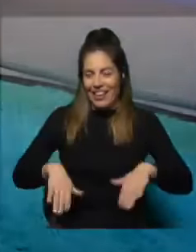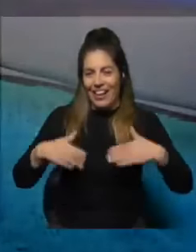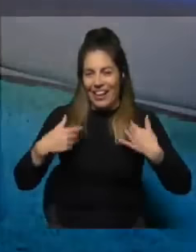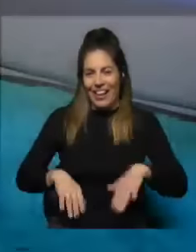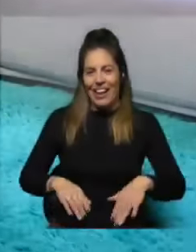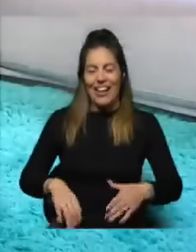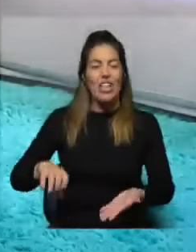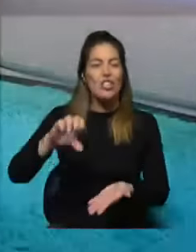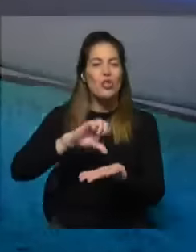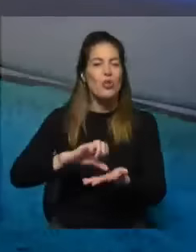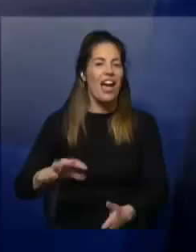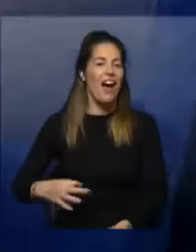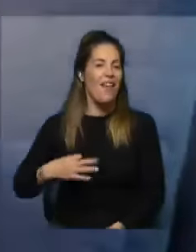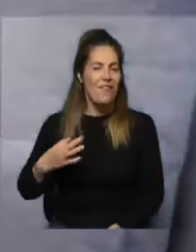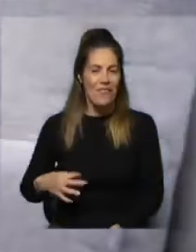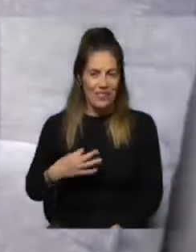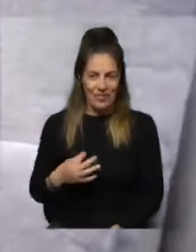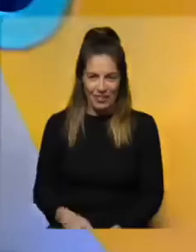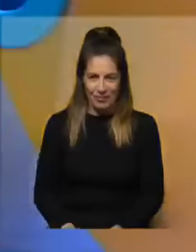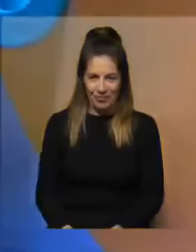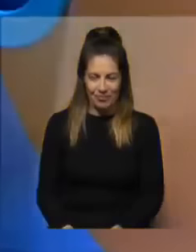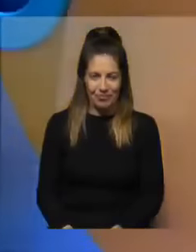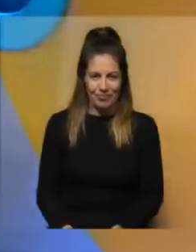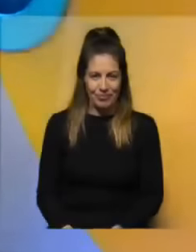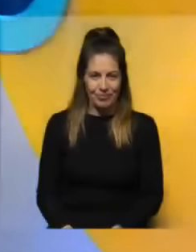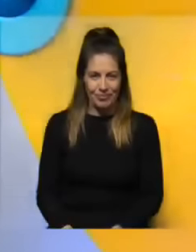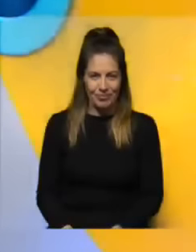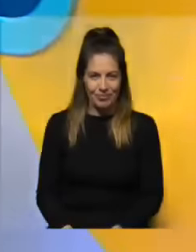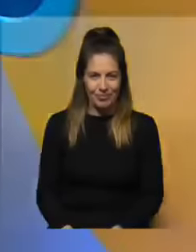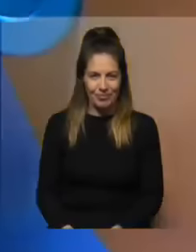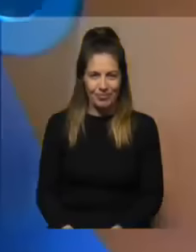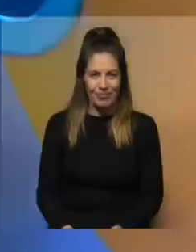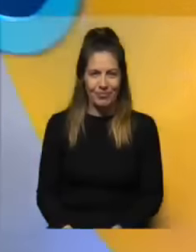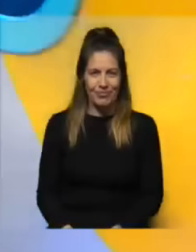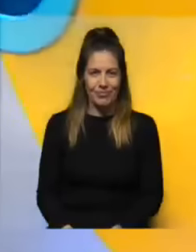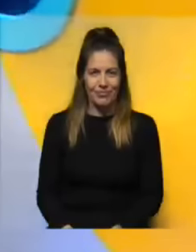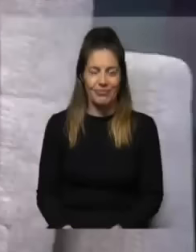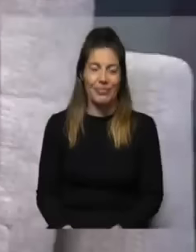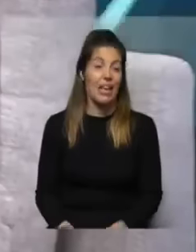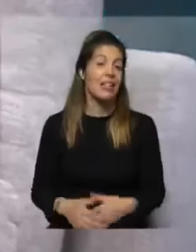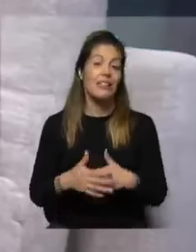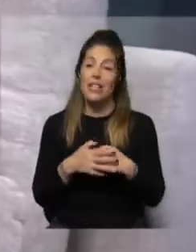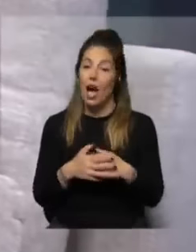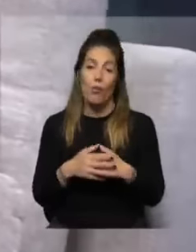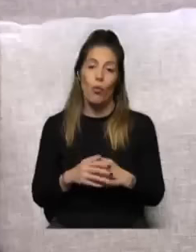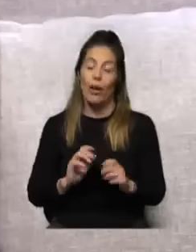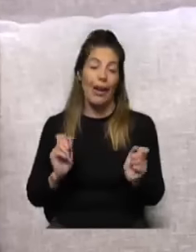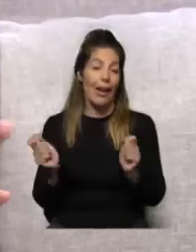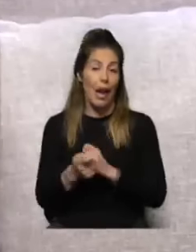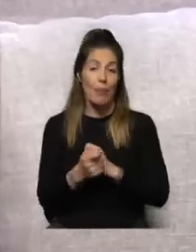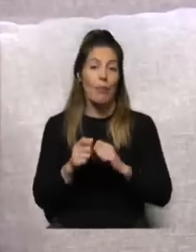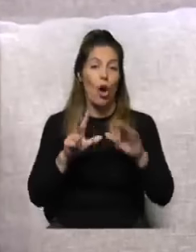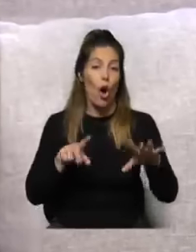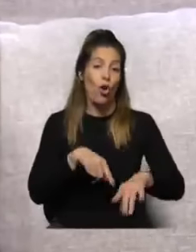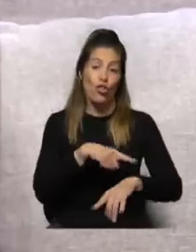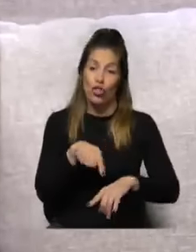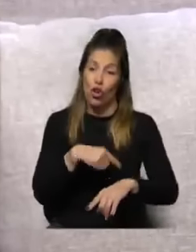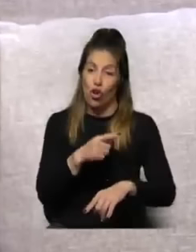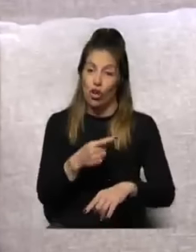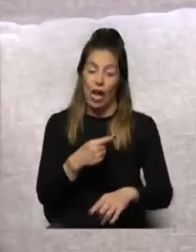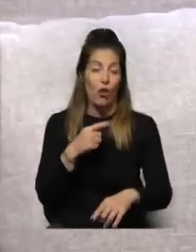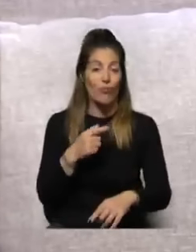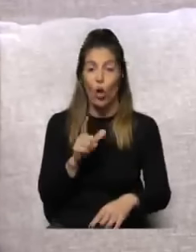Por favor, por favor. Si le aburre el tema, cambie de canal porque vamos a estar 8 horas. Sí. Hoy creo que no hay otro tema. No, no lo